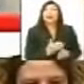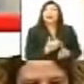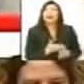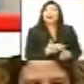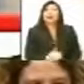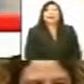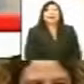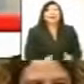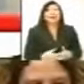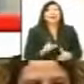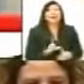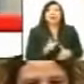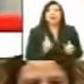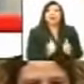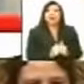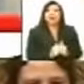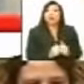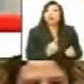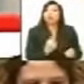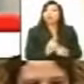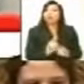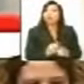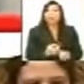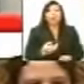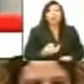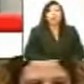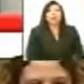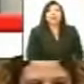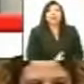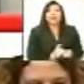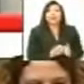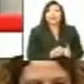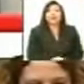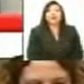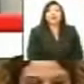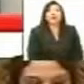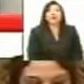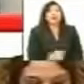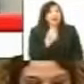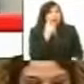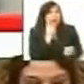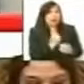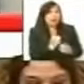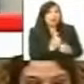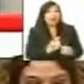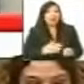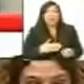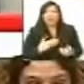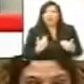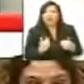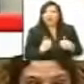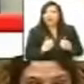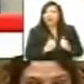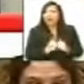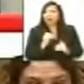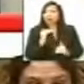que tuvimos en Latinoamérica tuvo que ver con esto, tratos directos adjudicados a cambio de situaciones que todos hemos conocido. Creo que la posibilidad de contar con